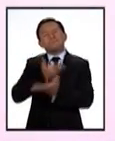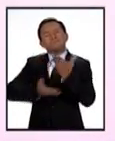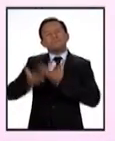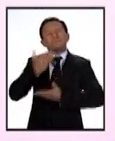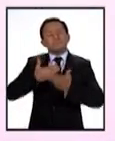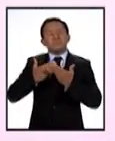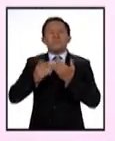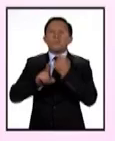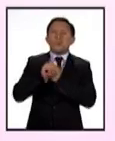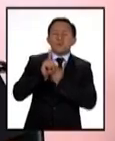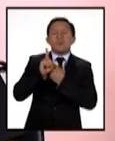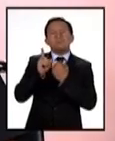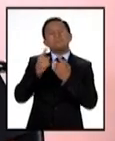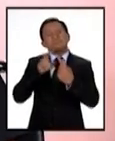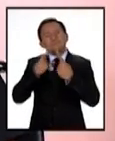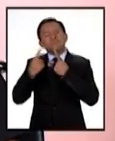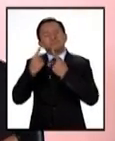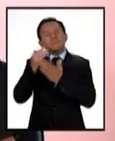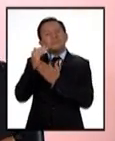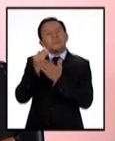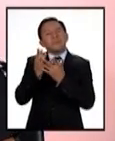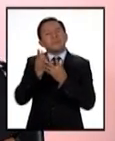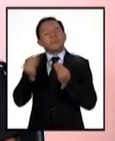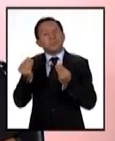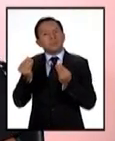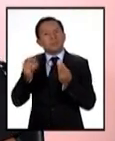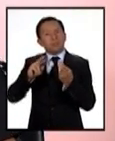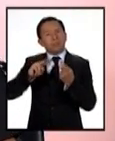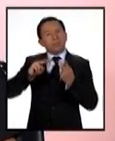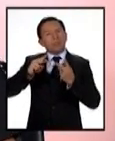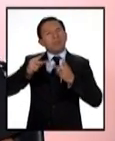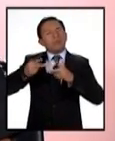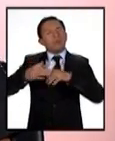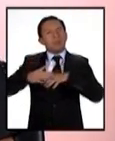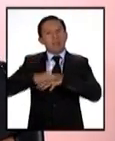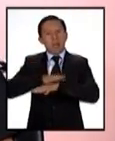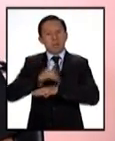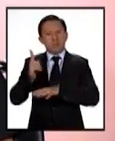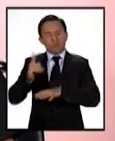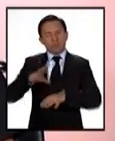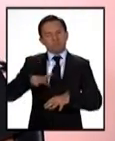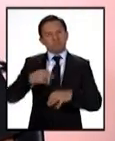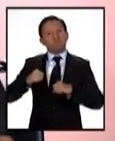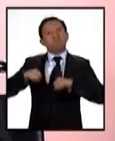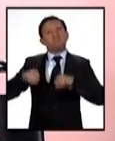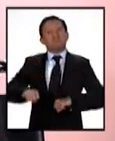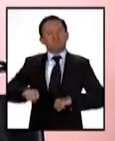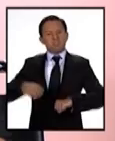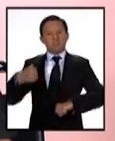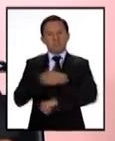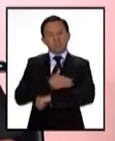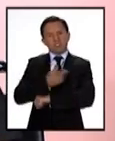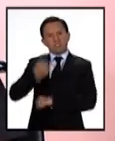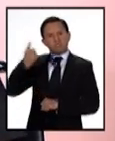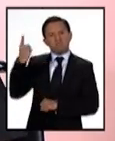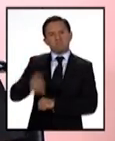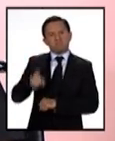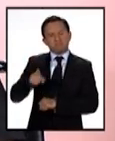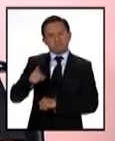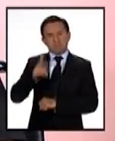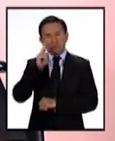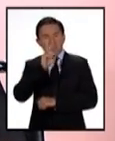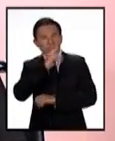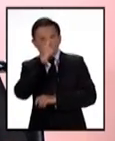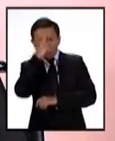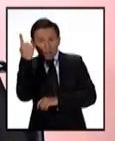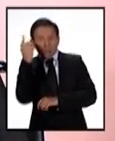a pautas de convivencia en donde se ejerce poder y se ejerce violencia de manera implícita o explícita. Y el bullying tiene dos rostros,